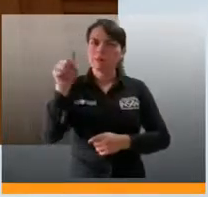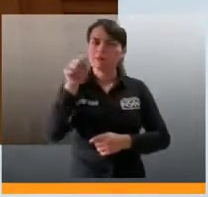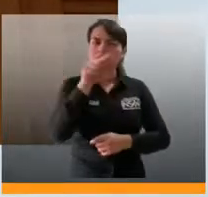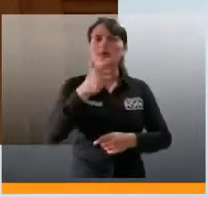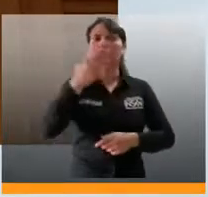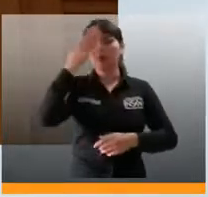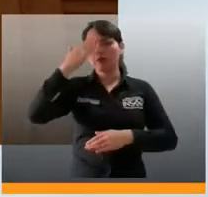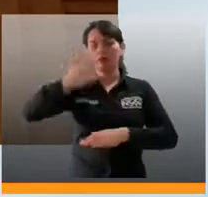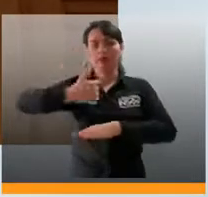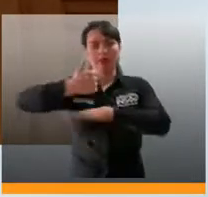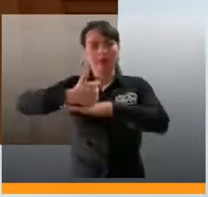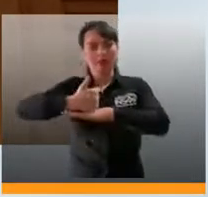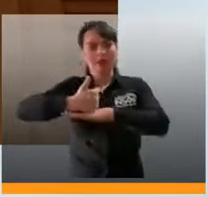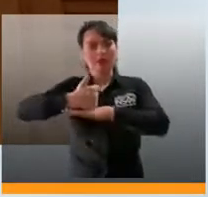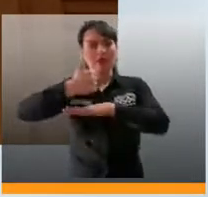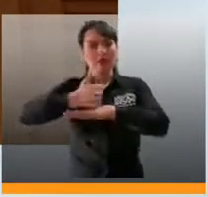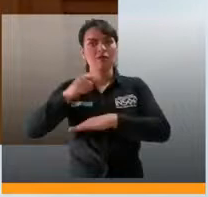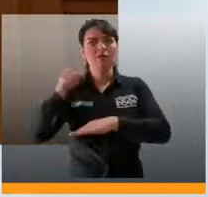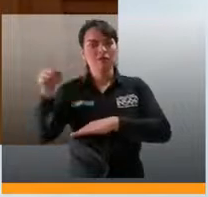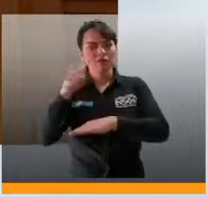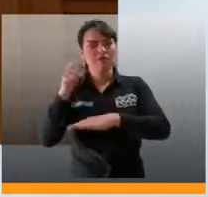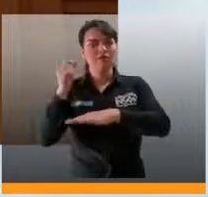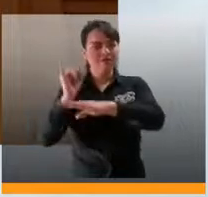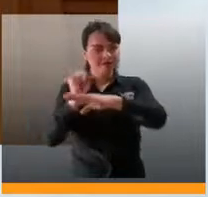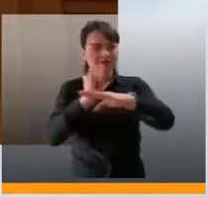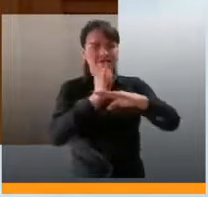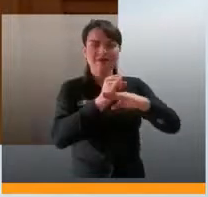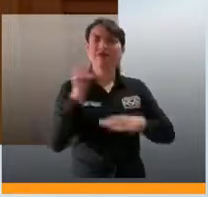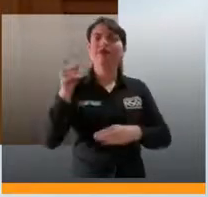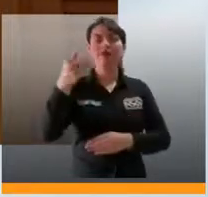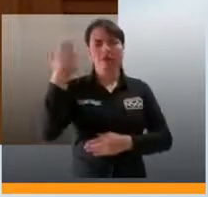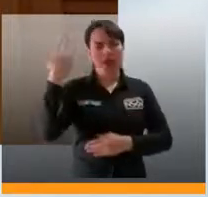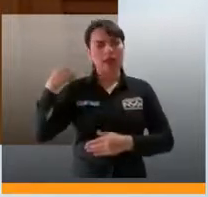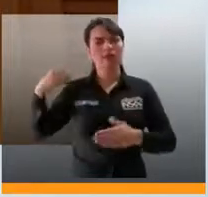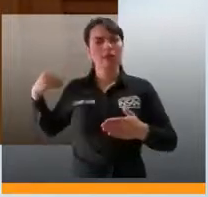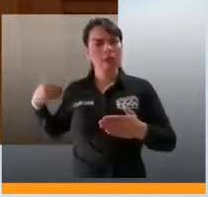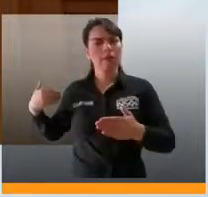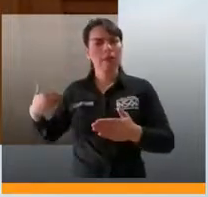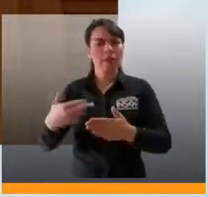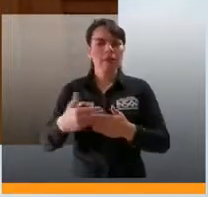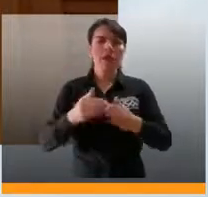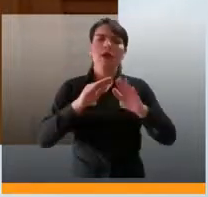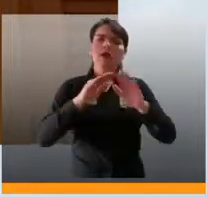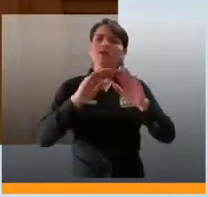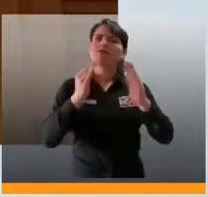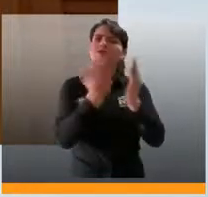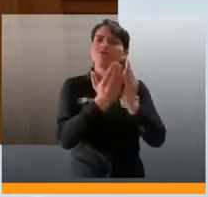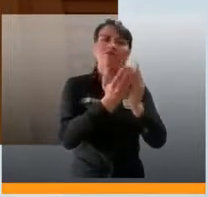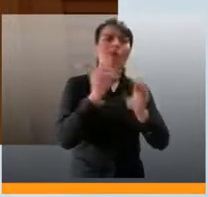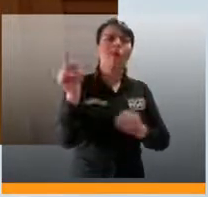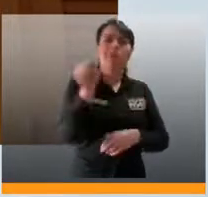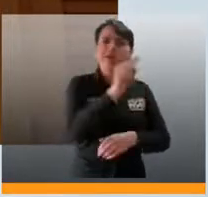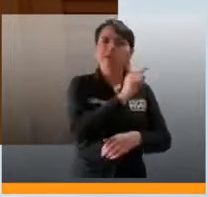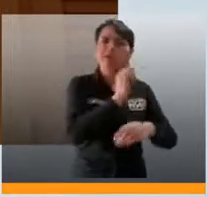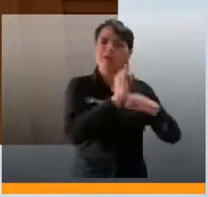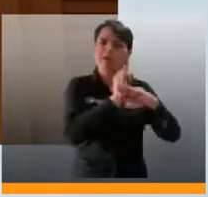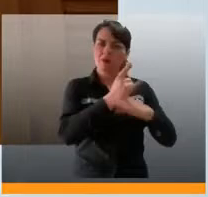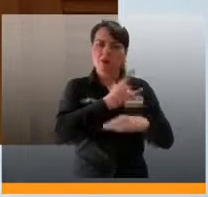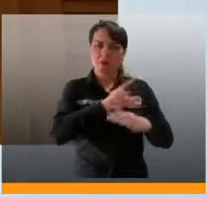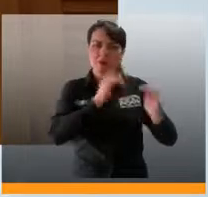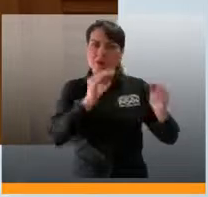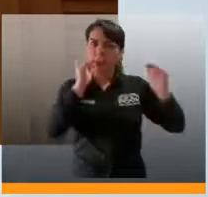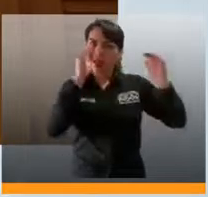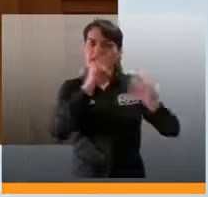dirección institucional, vienen teniendo las diferentes instituciones de educación superior acerca de